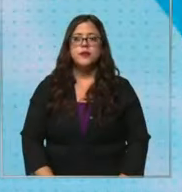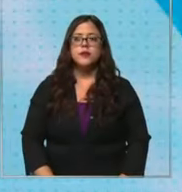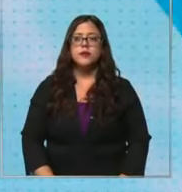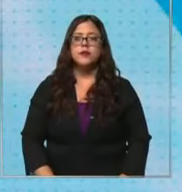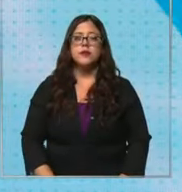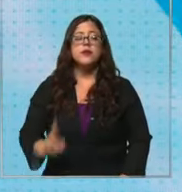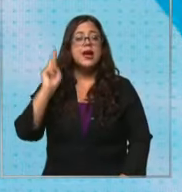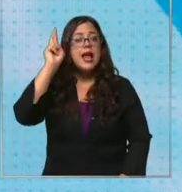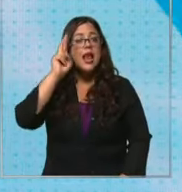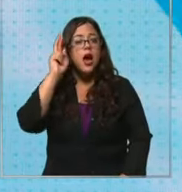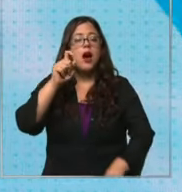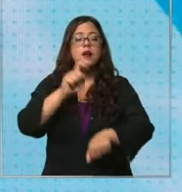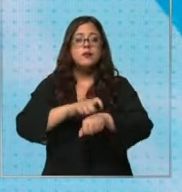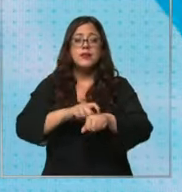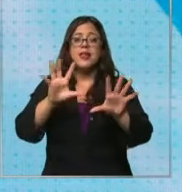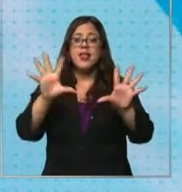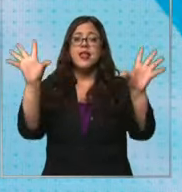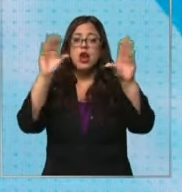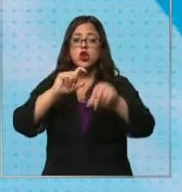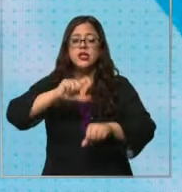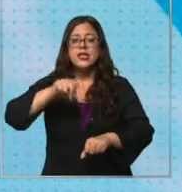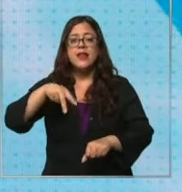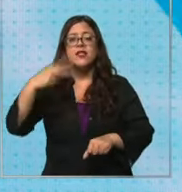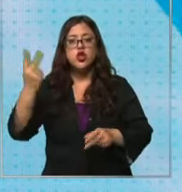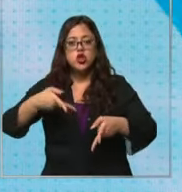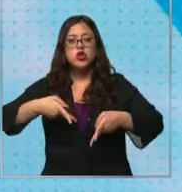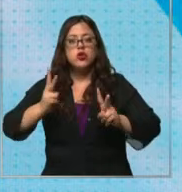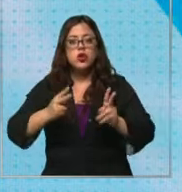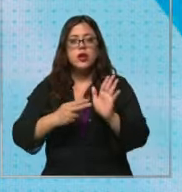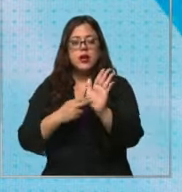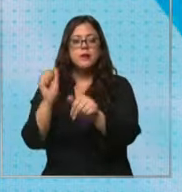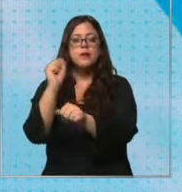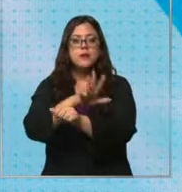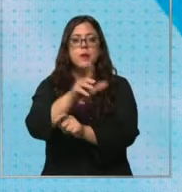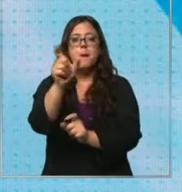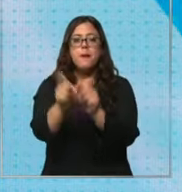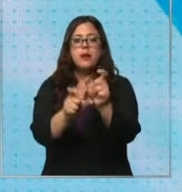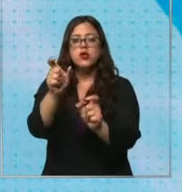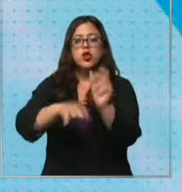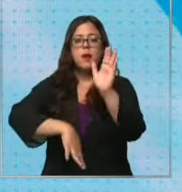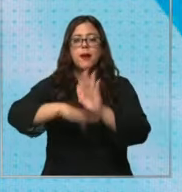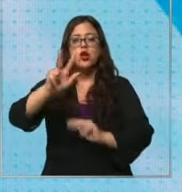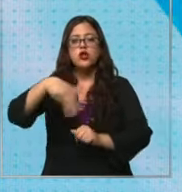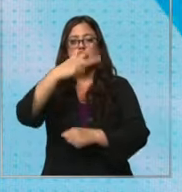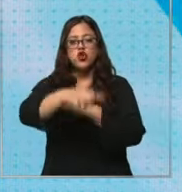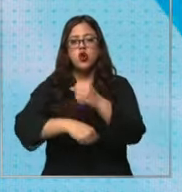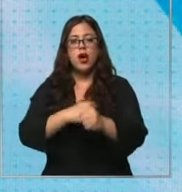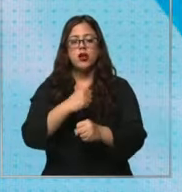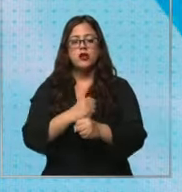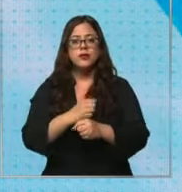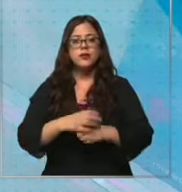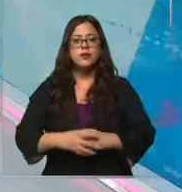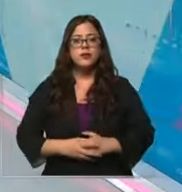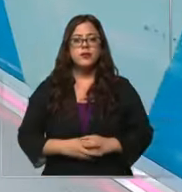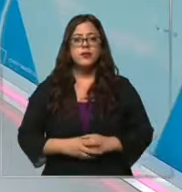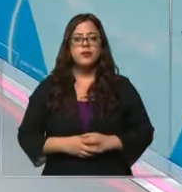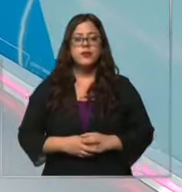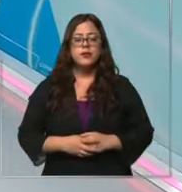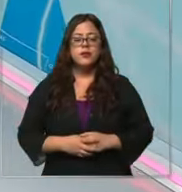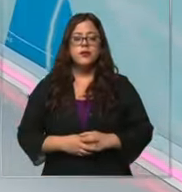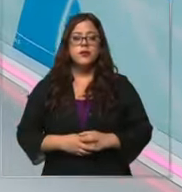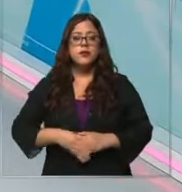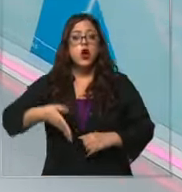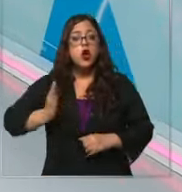Y les recordamos que a partir de las 22 horas, Chilevisión está autorizado para transmitir programación para mayores de 18 años.